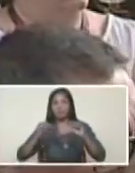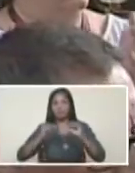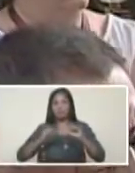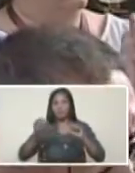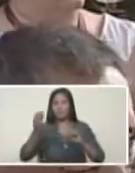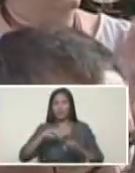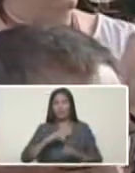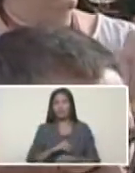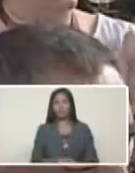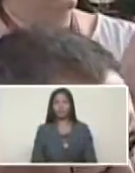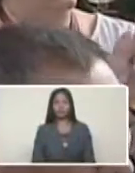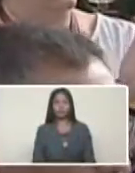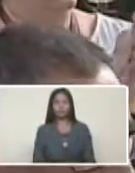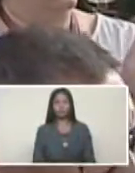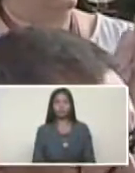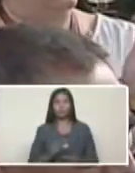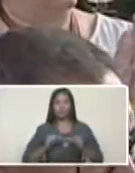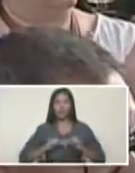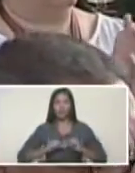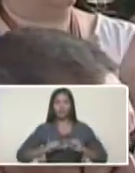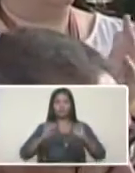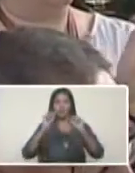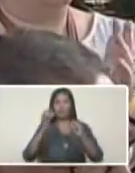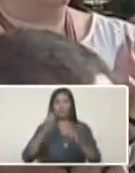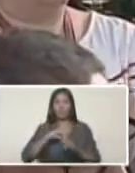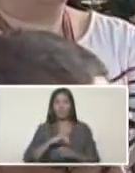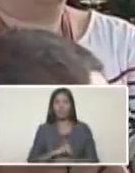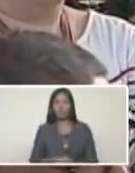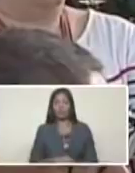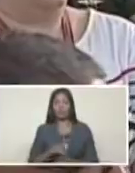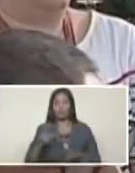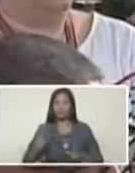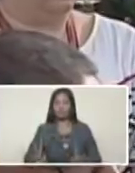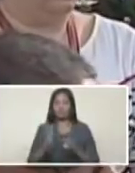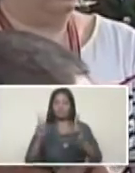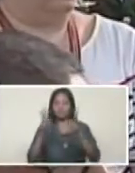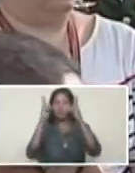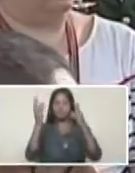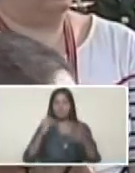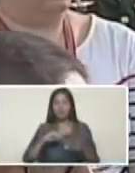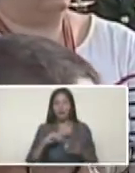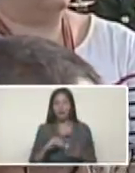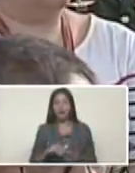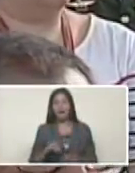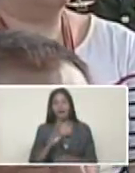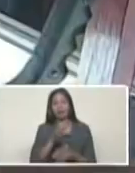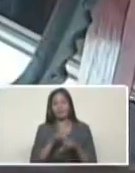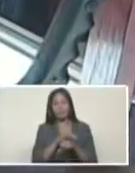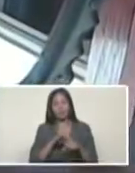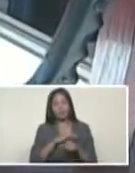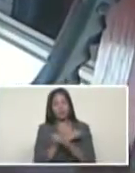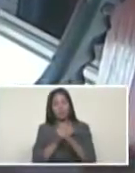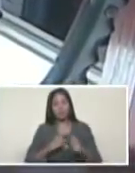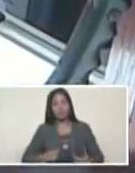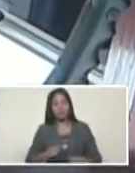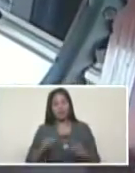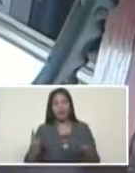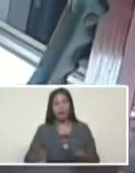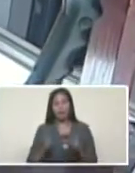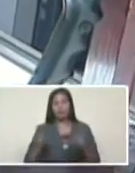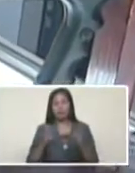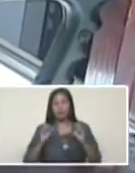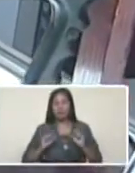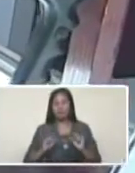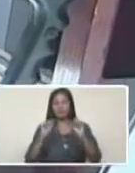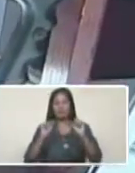avance. Avanzar y vencer, general Padrino, avanzar y vencer por encima